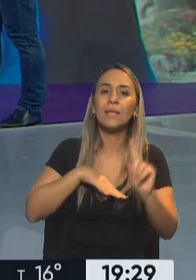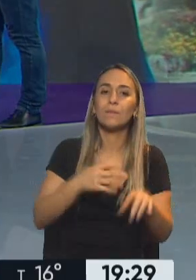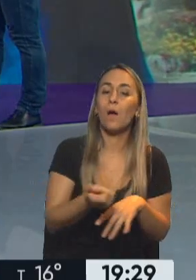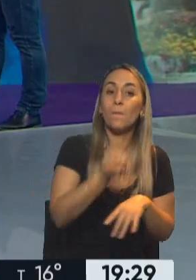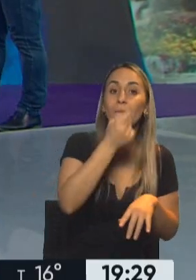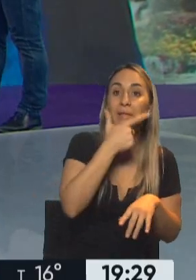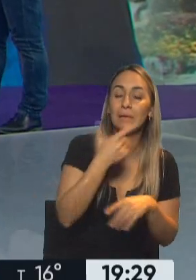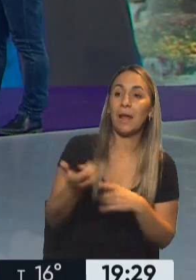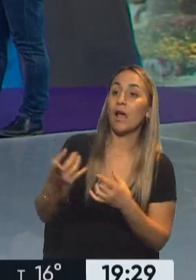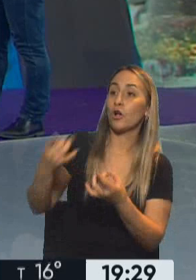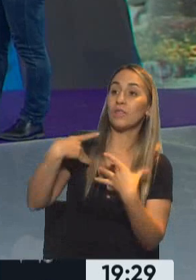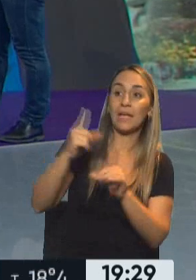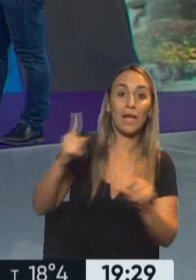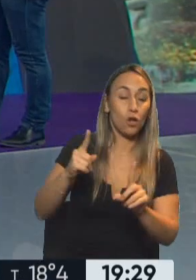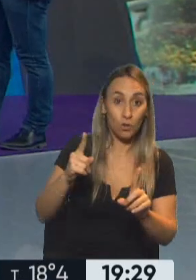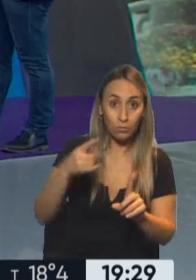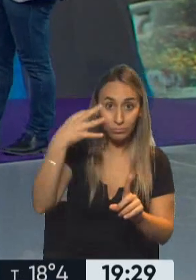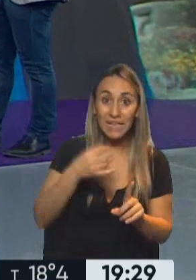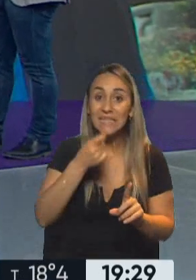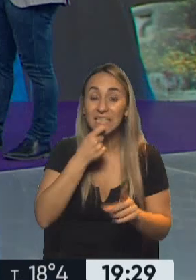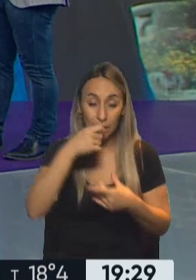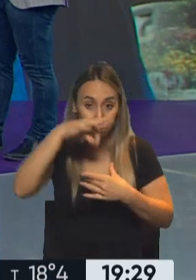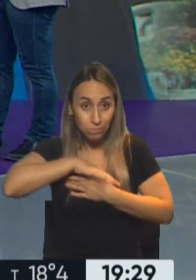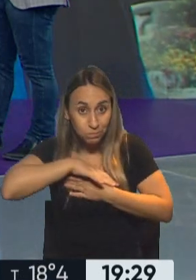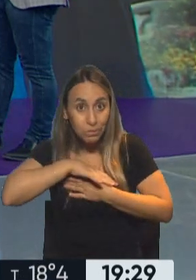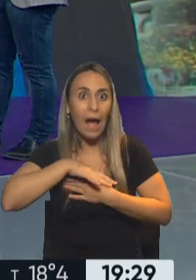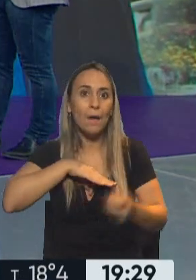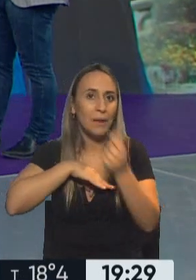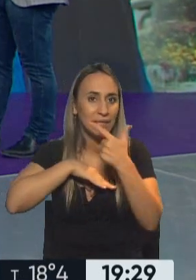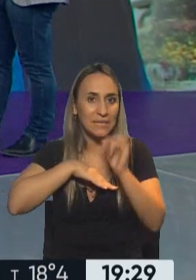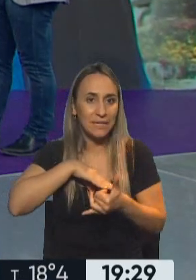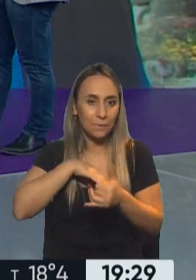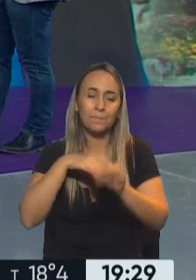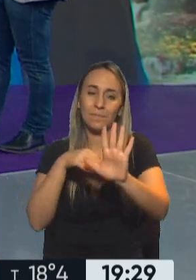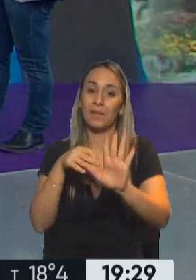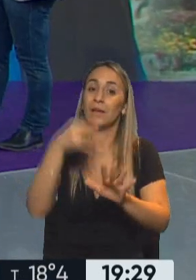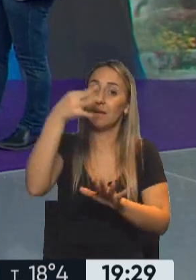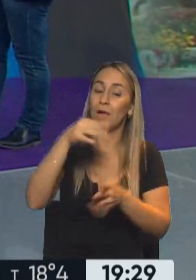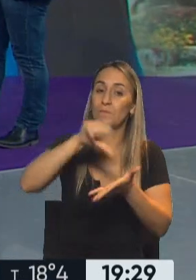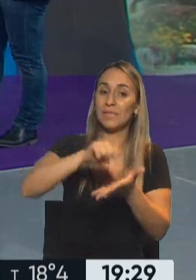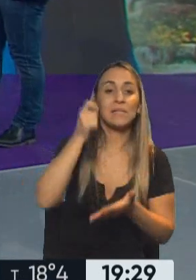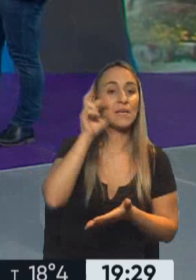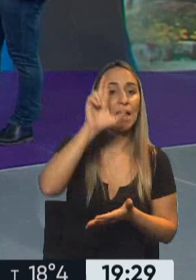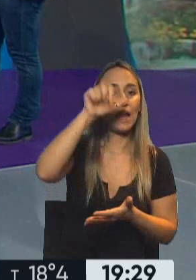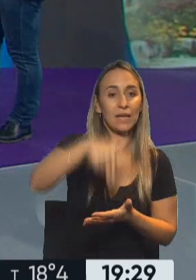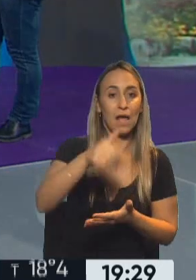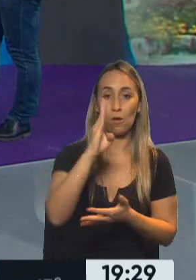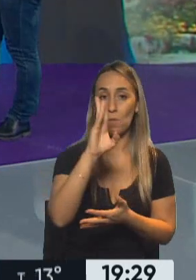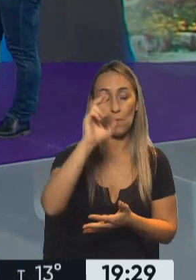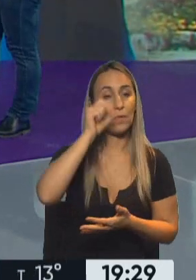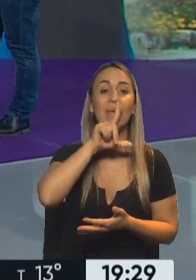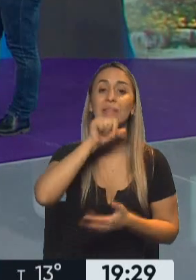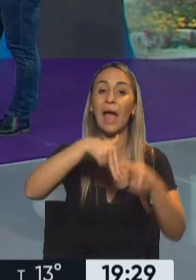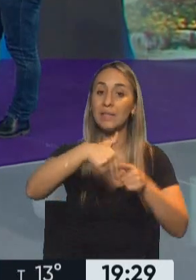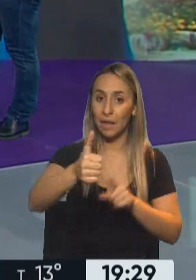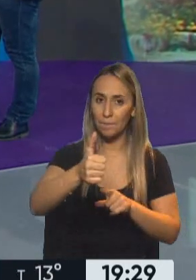fíjese, el primer país que la probó acá fue Gran Bretaña. Se tiene que administrar dentro de los 5 días posteriores